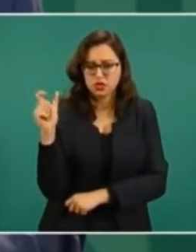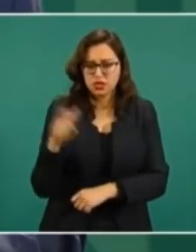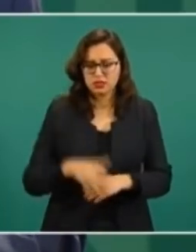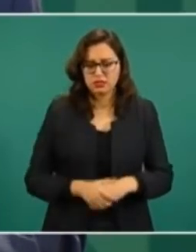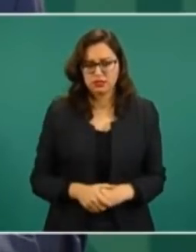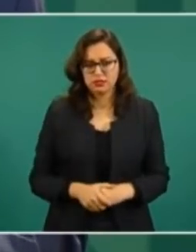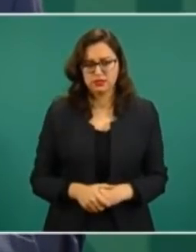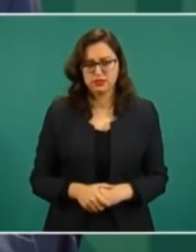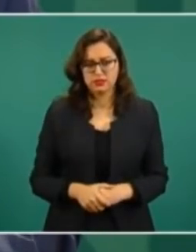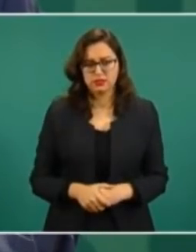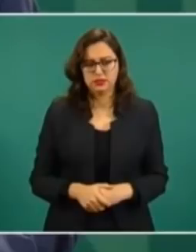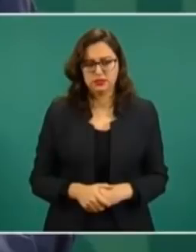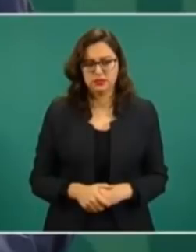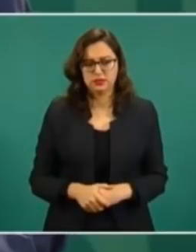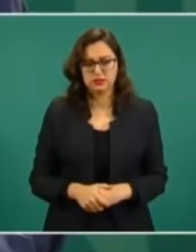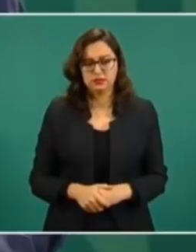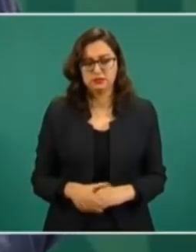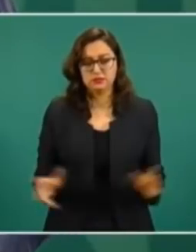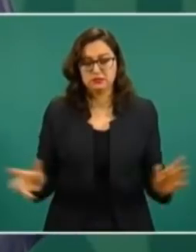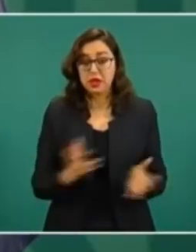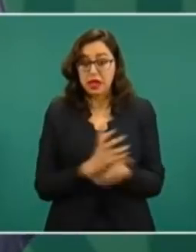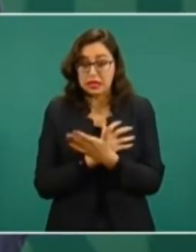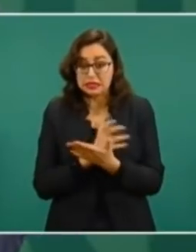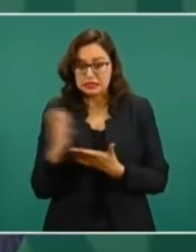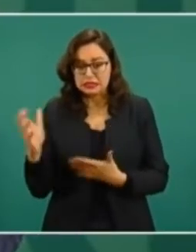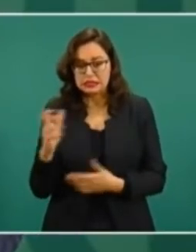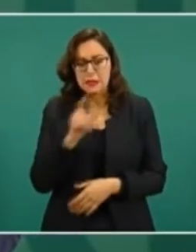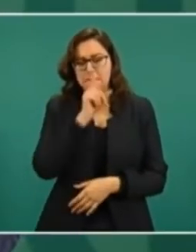No quiero ser exagerado, pero